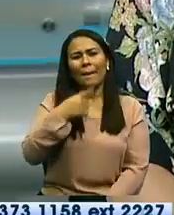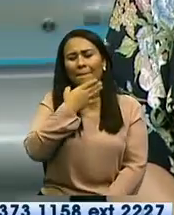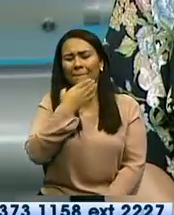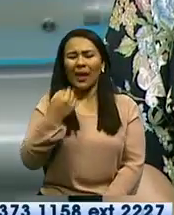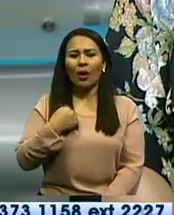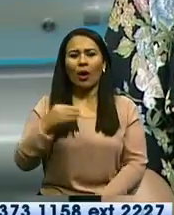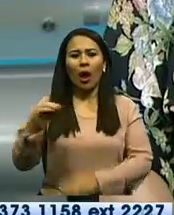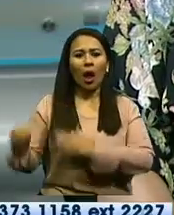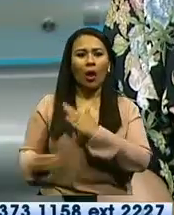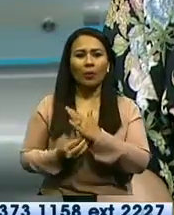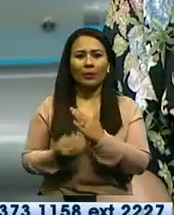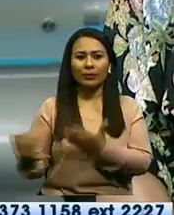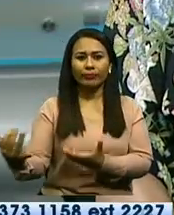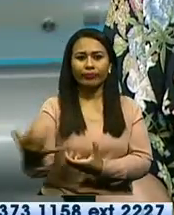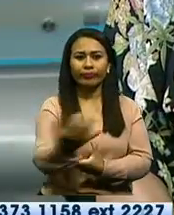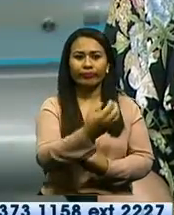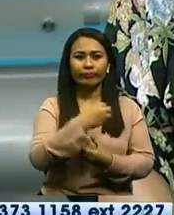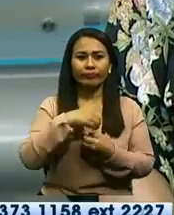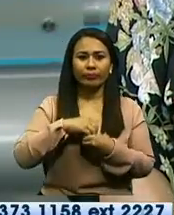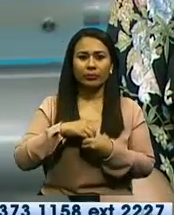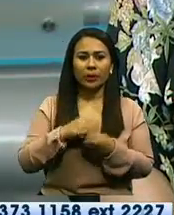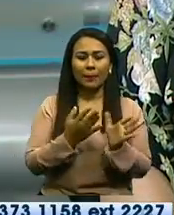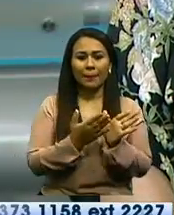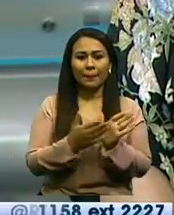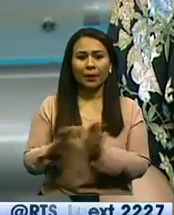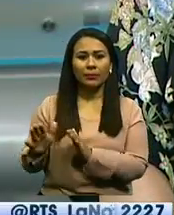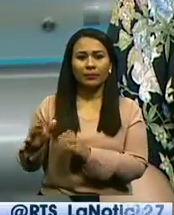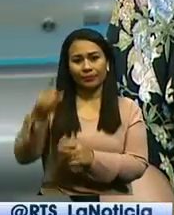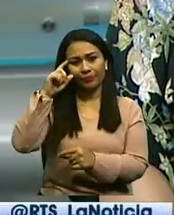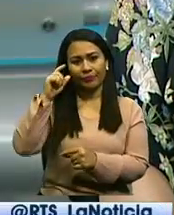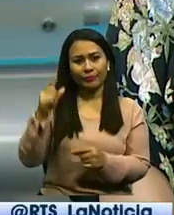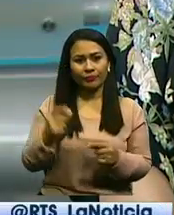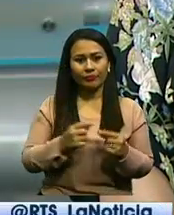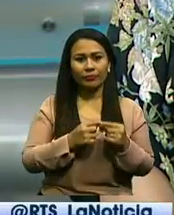para incrementar la recaudación en este plan fiscal.